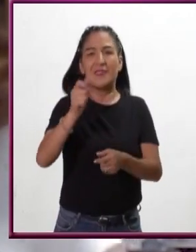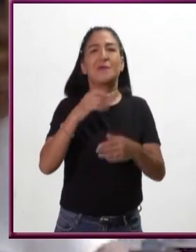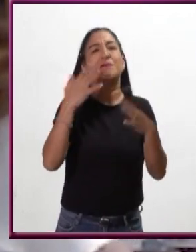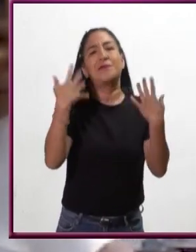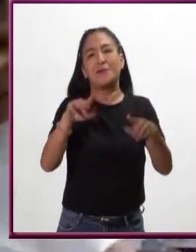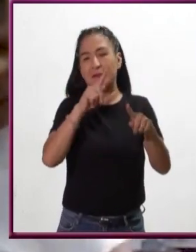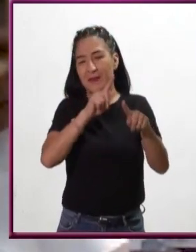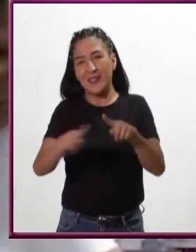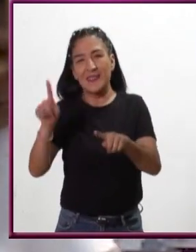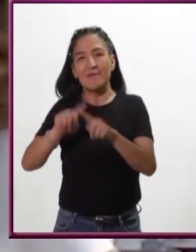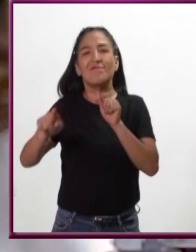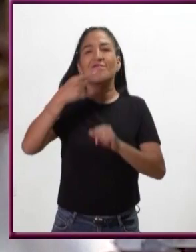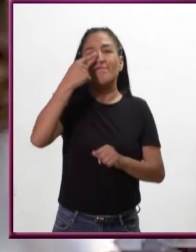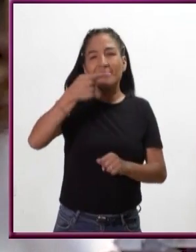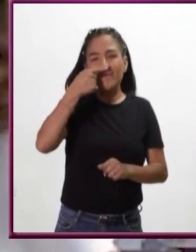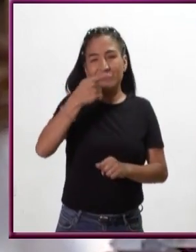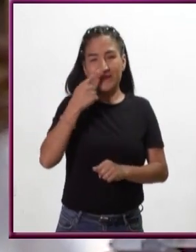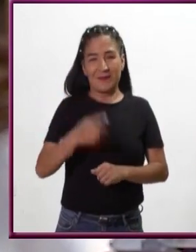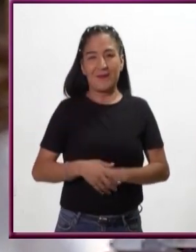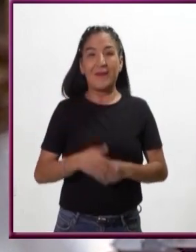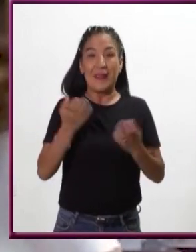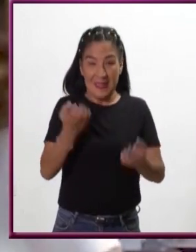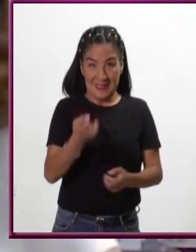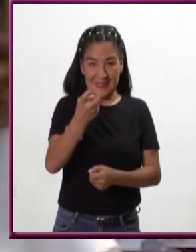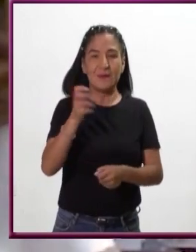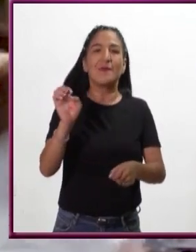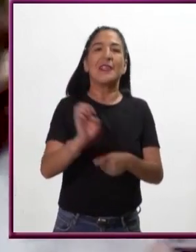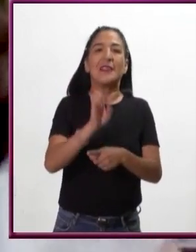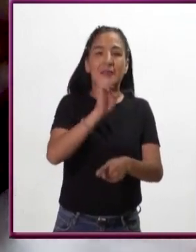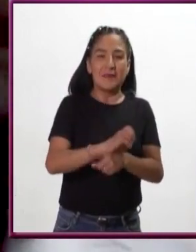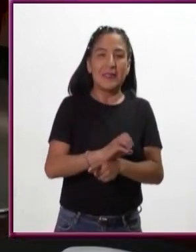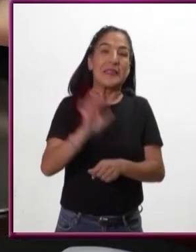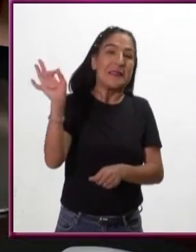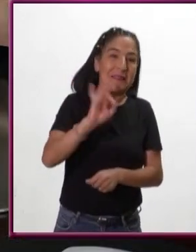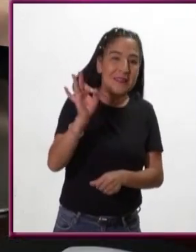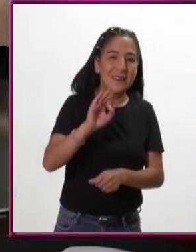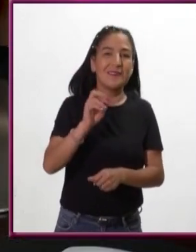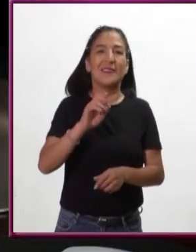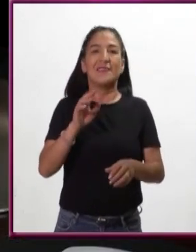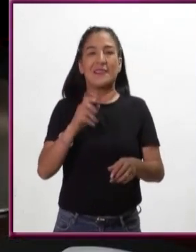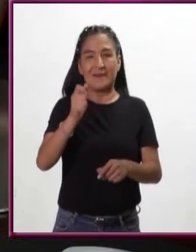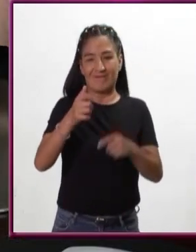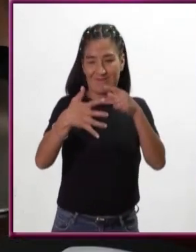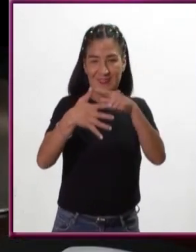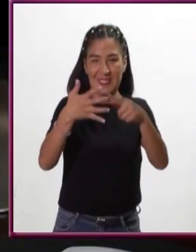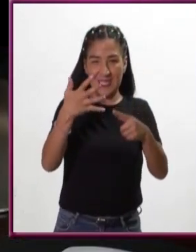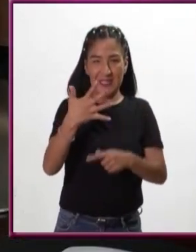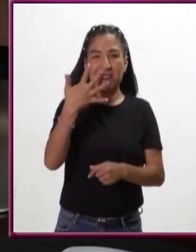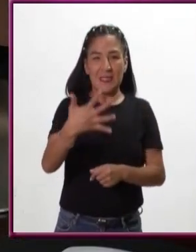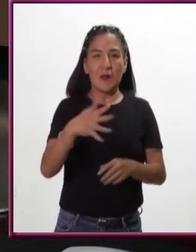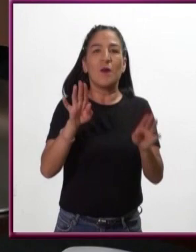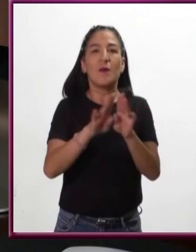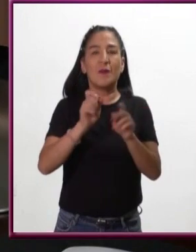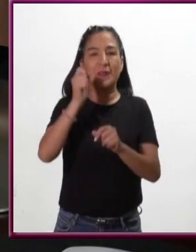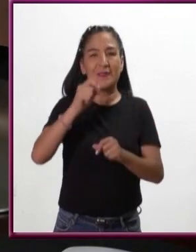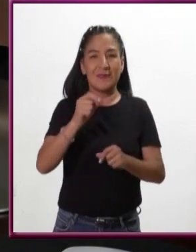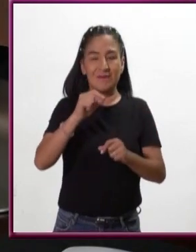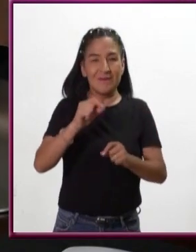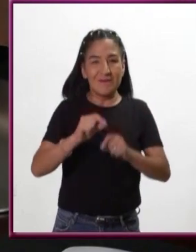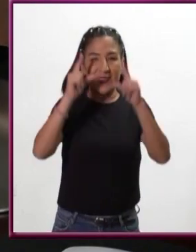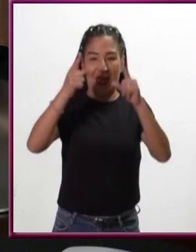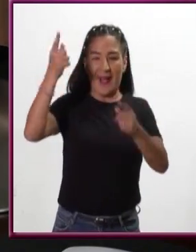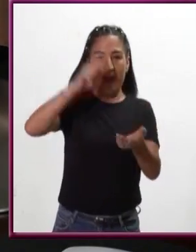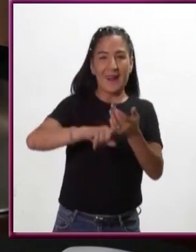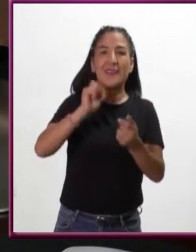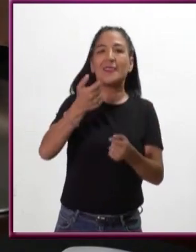un montón de olores, ¿no? Entonces, a lo mejor de todos estos 5 sabores que se pueden activar a través de